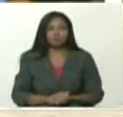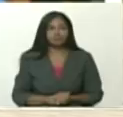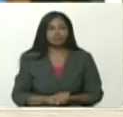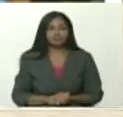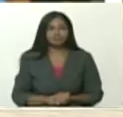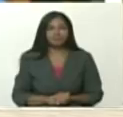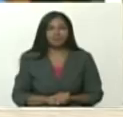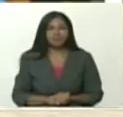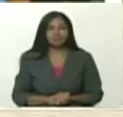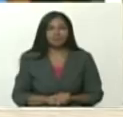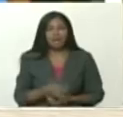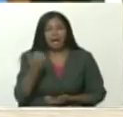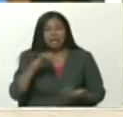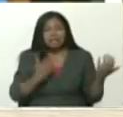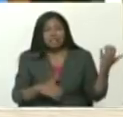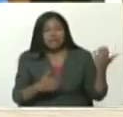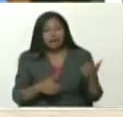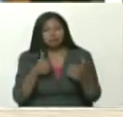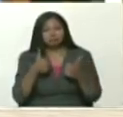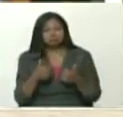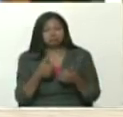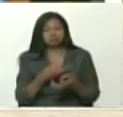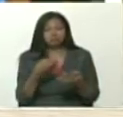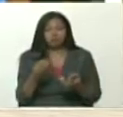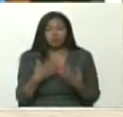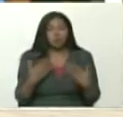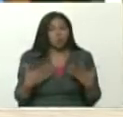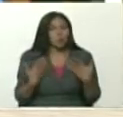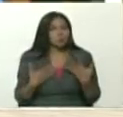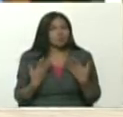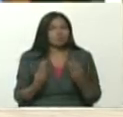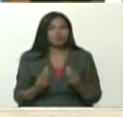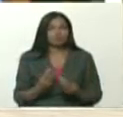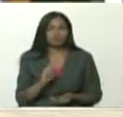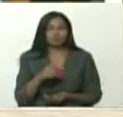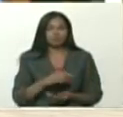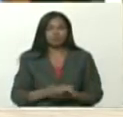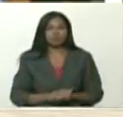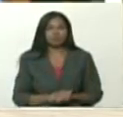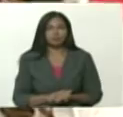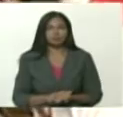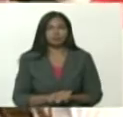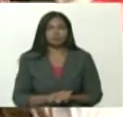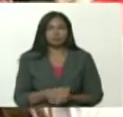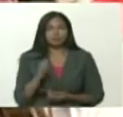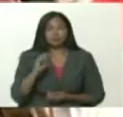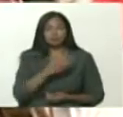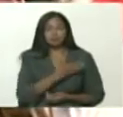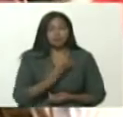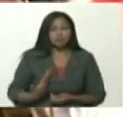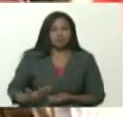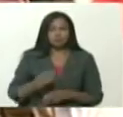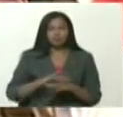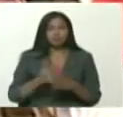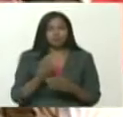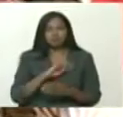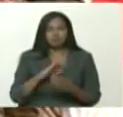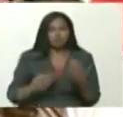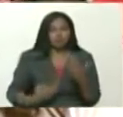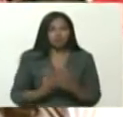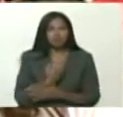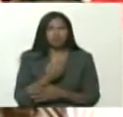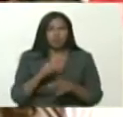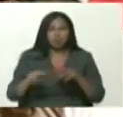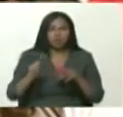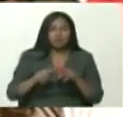Hasta una guitarra hay. Mira, me alegra mucho, Giancarlo. Sí, presidente, nosotros somos una fundación que trabaja con